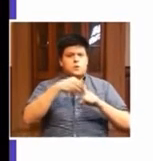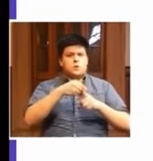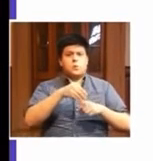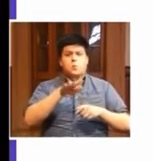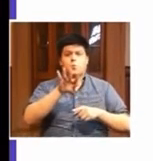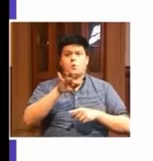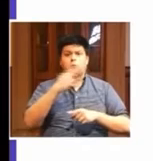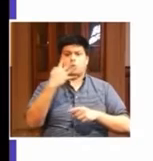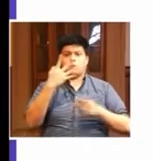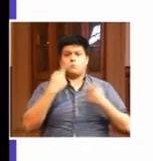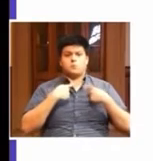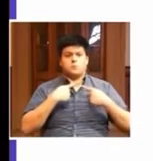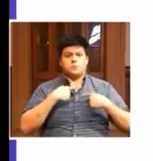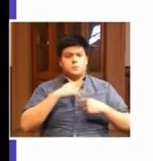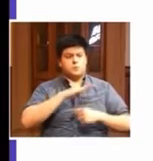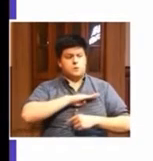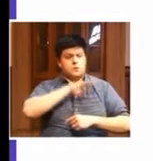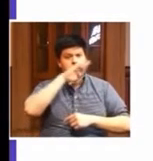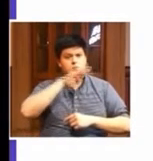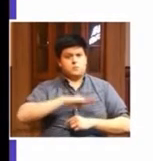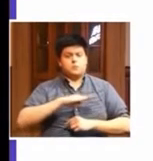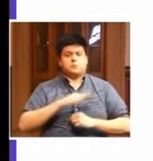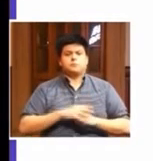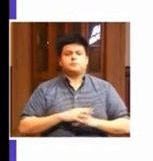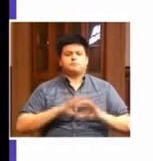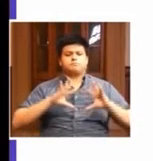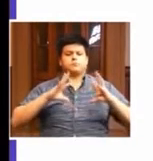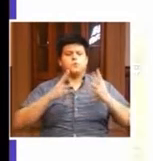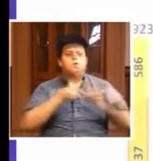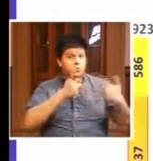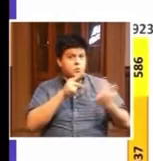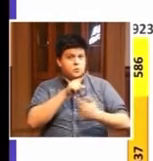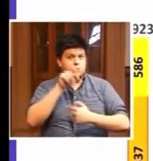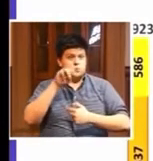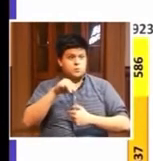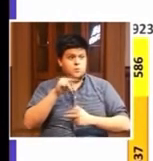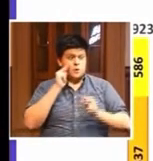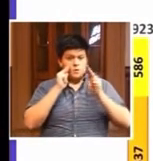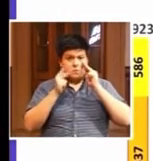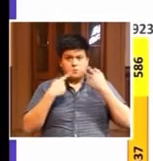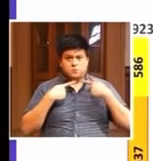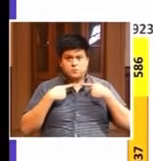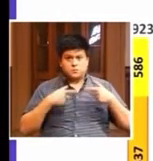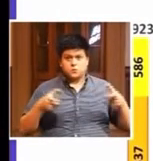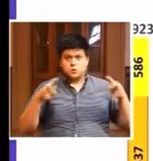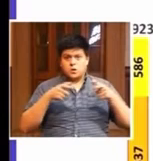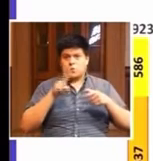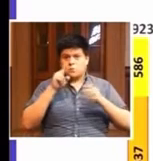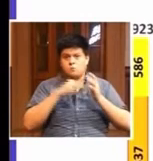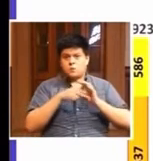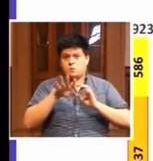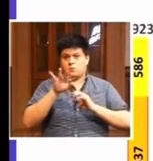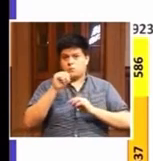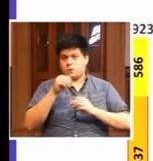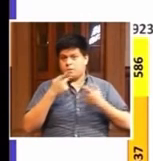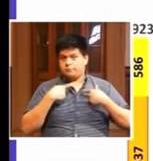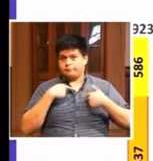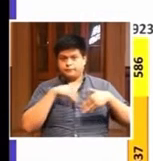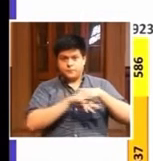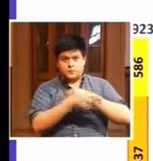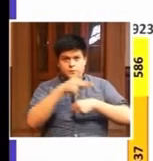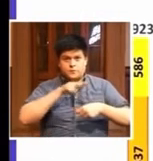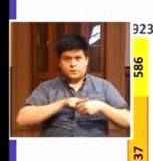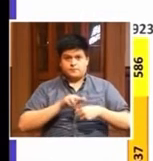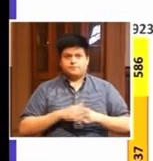defunciones un total de casi 7.500 hoy tenemos 2 mil 49 pacientes